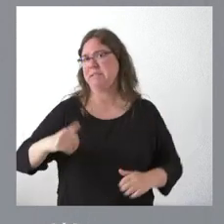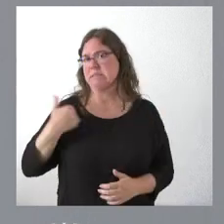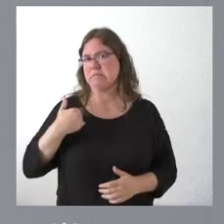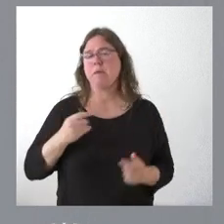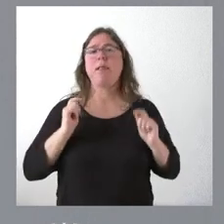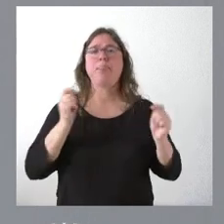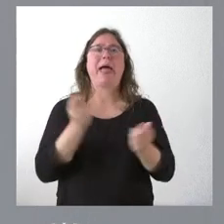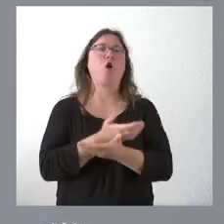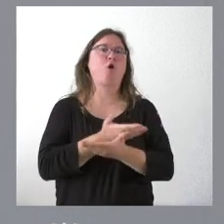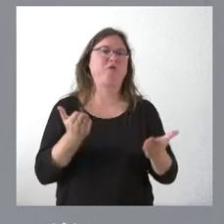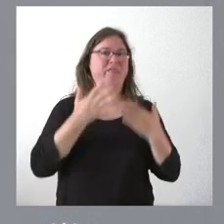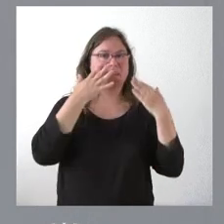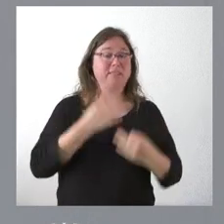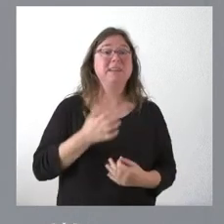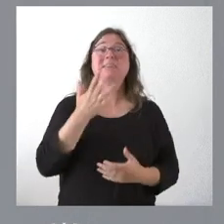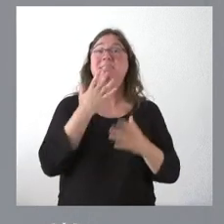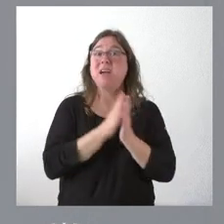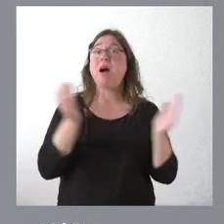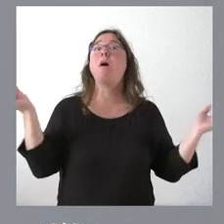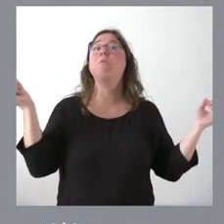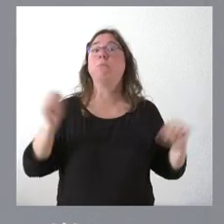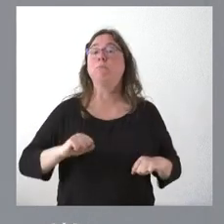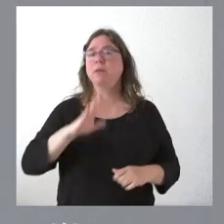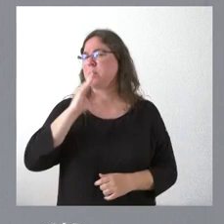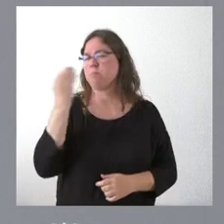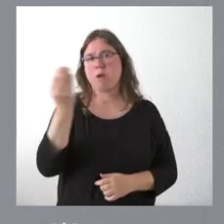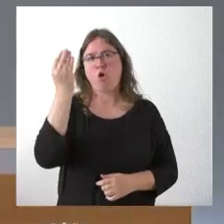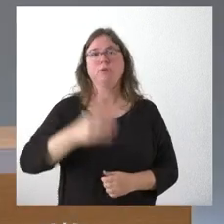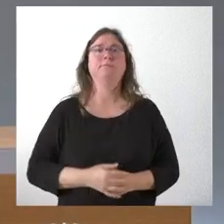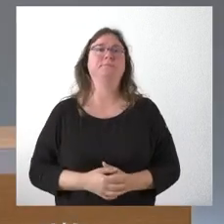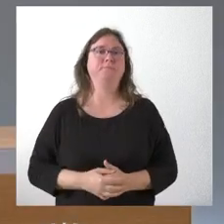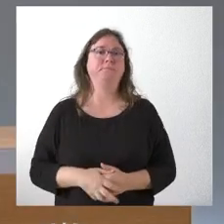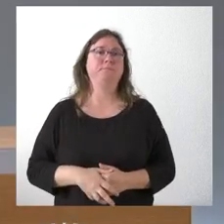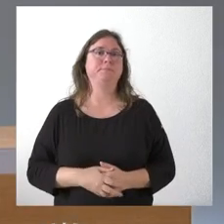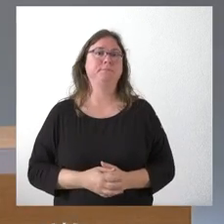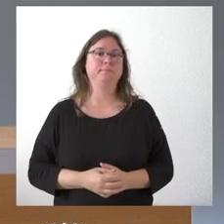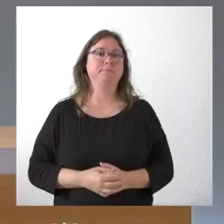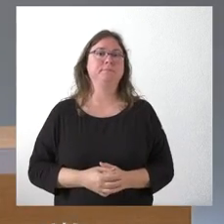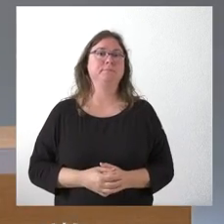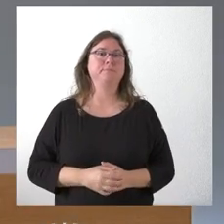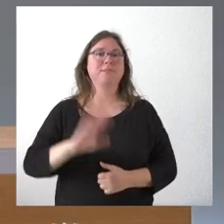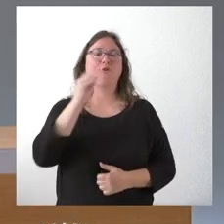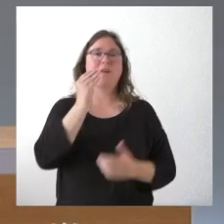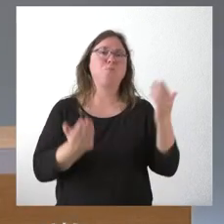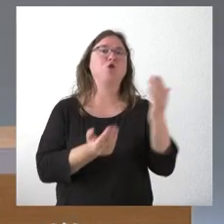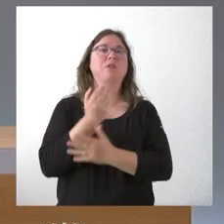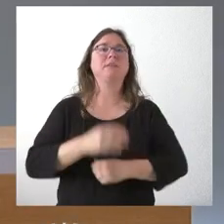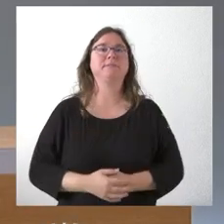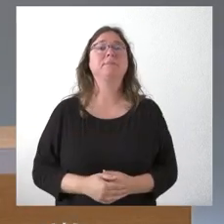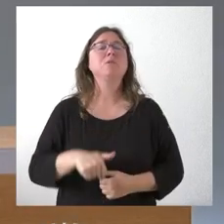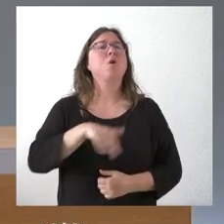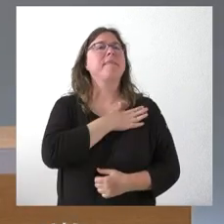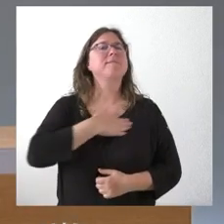confianza, esta seguridad. Y si es por consenso, como así ha sido, nos parece todavía mucho mejor. Sí, hola, buenos días. Yo quería preguntarle por